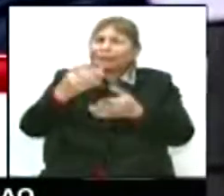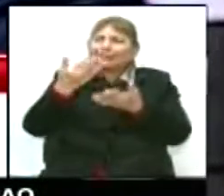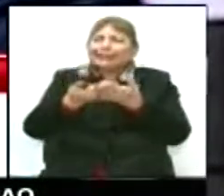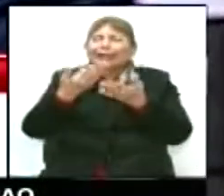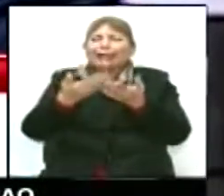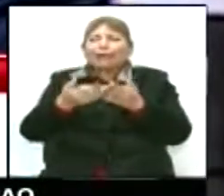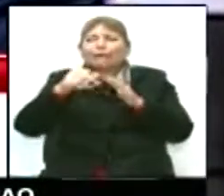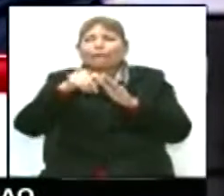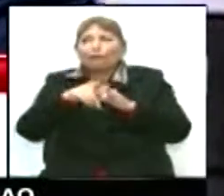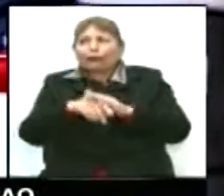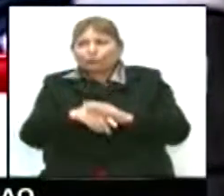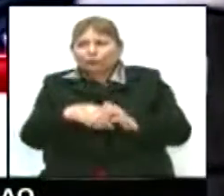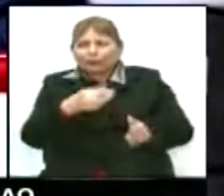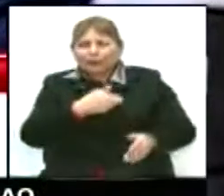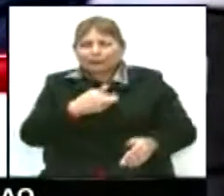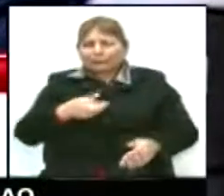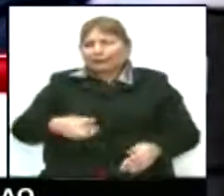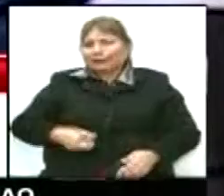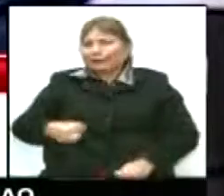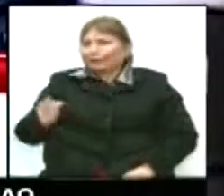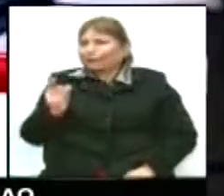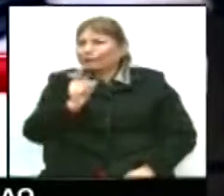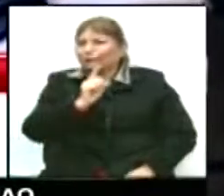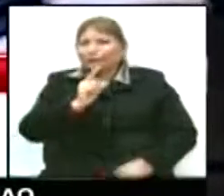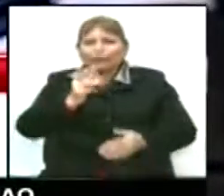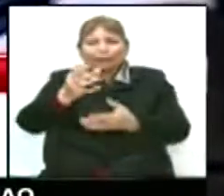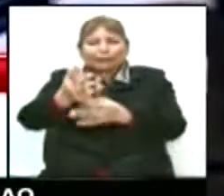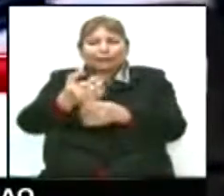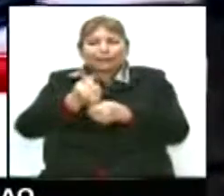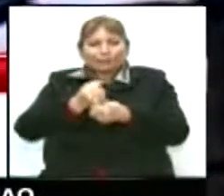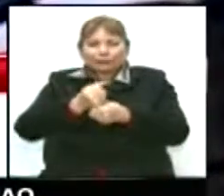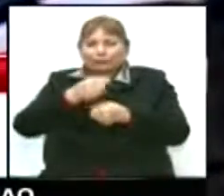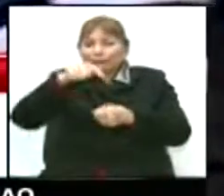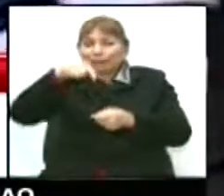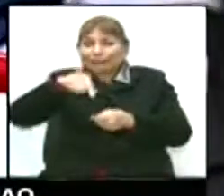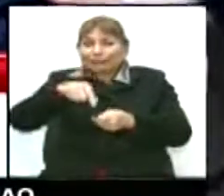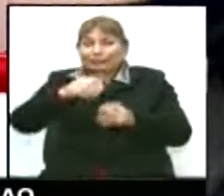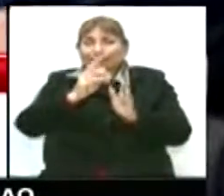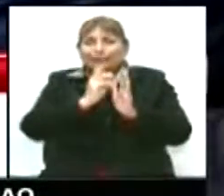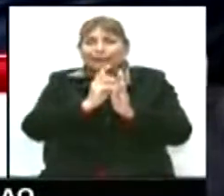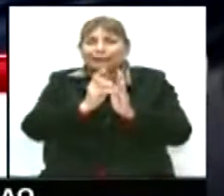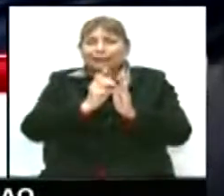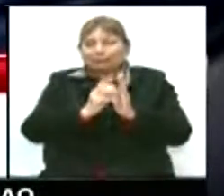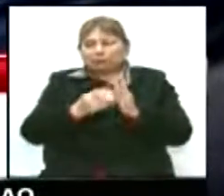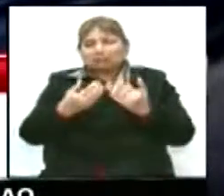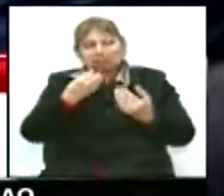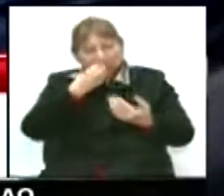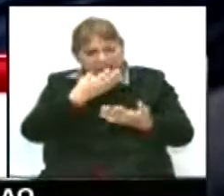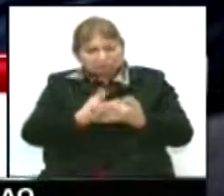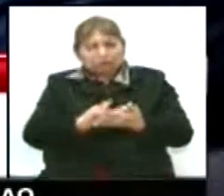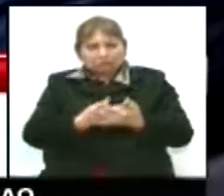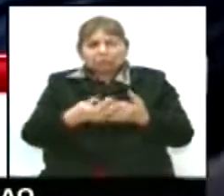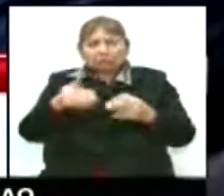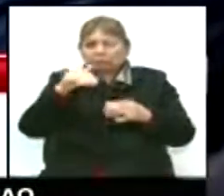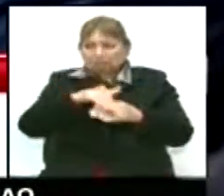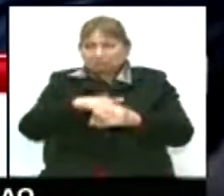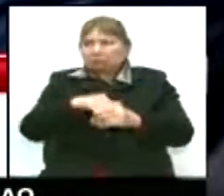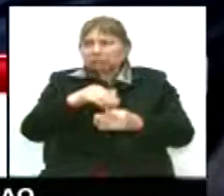fondo, presidente. Y no están recogidos en este dictamen. De hecho, ejerceremos a través del voto